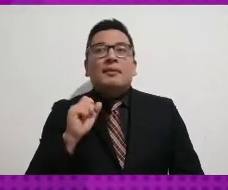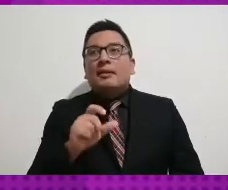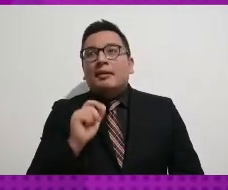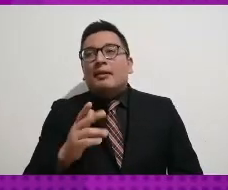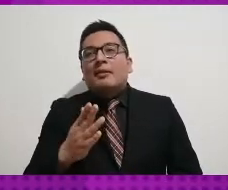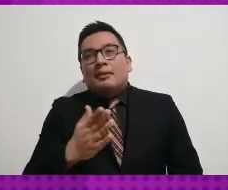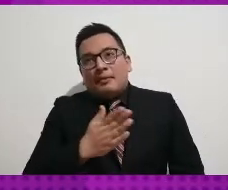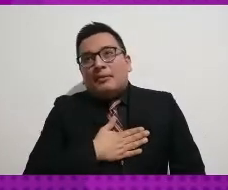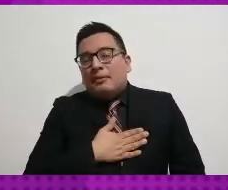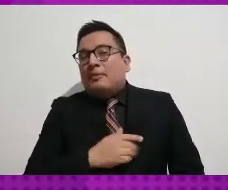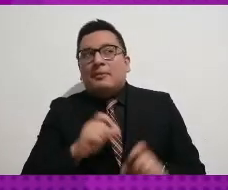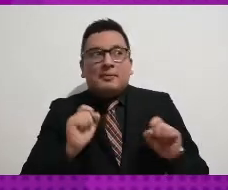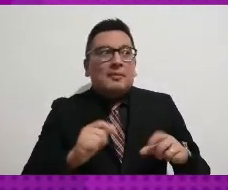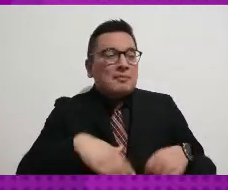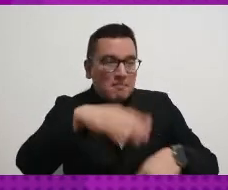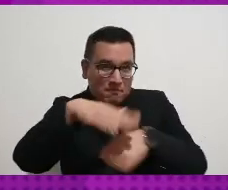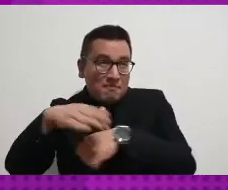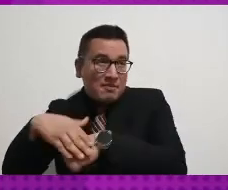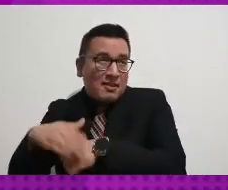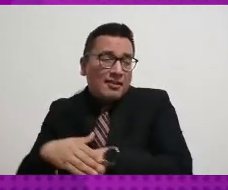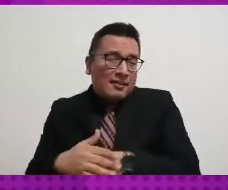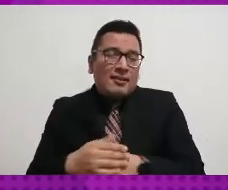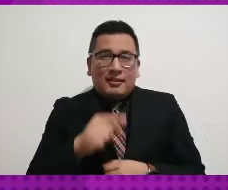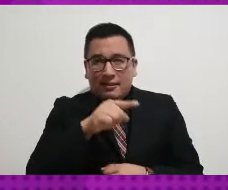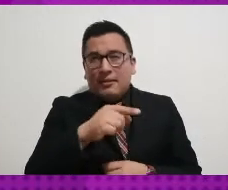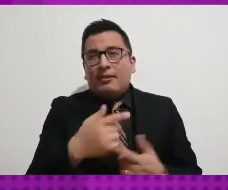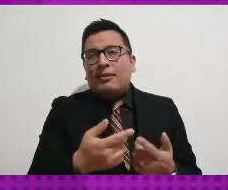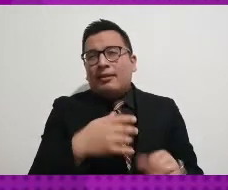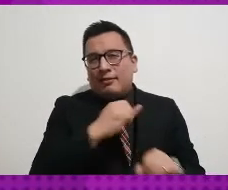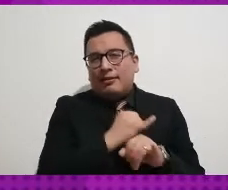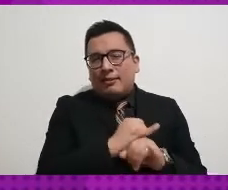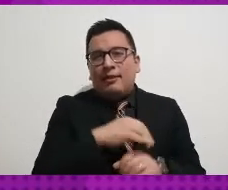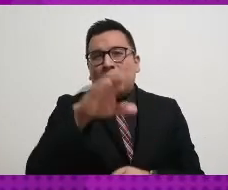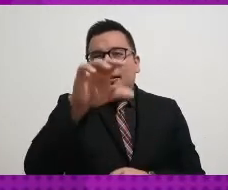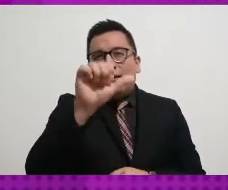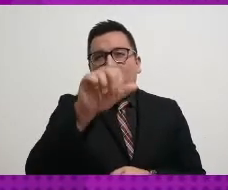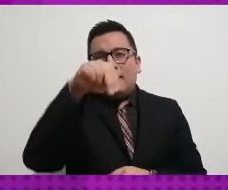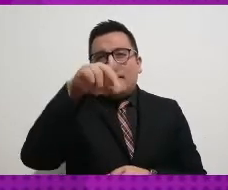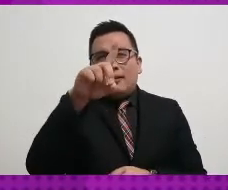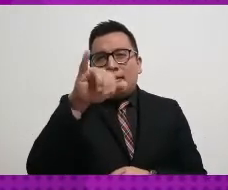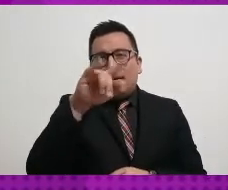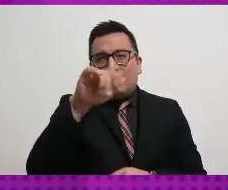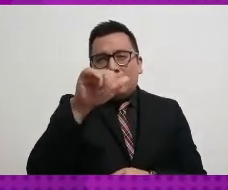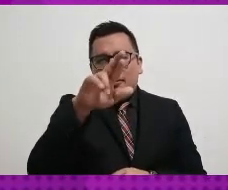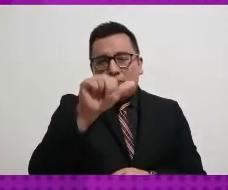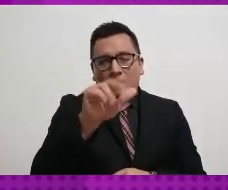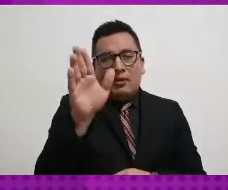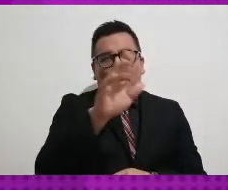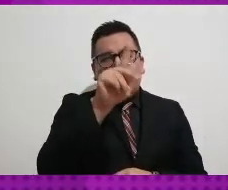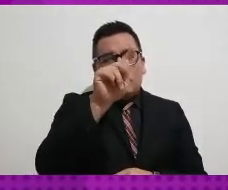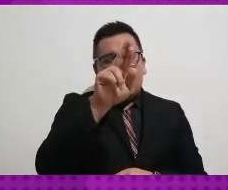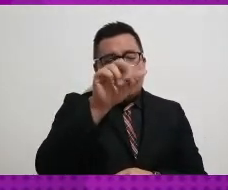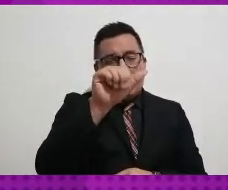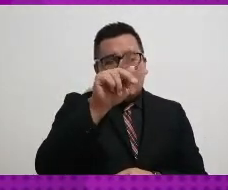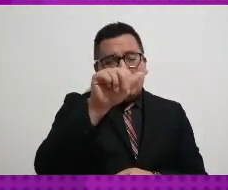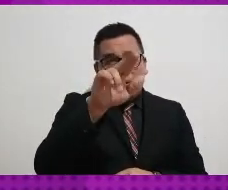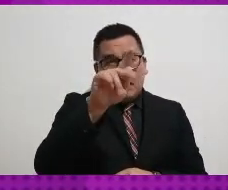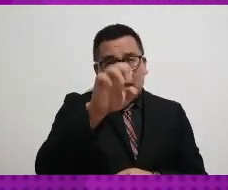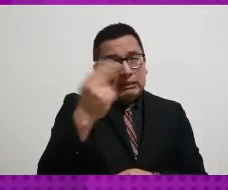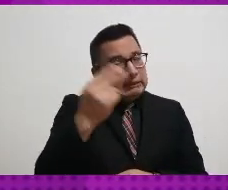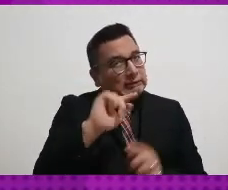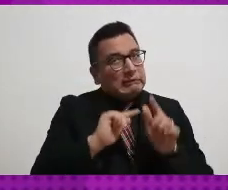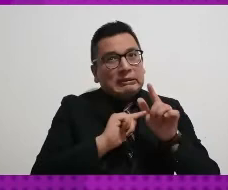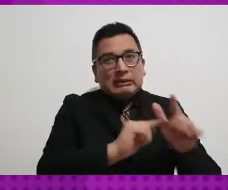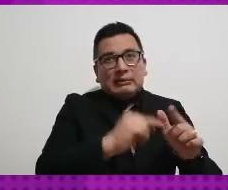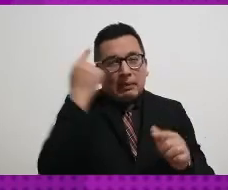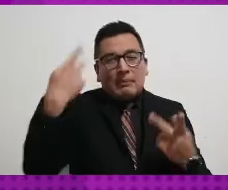terminología, haría votos porque este programa de candidatura transparente siguiera funcionando en cada proceso electoral, porque creo que los ciudadanos deben de